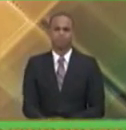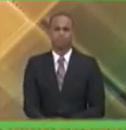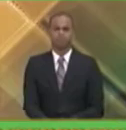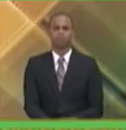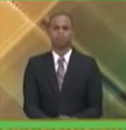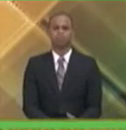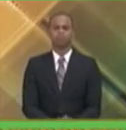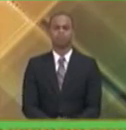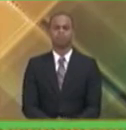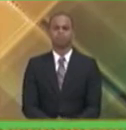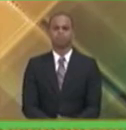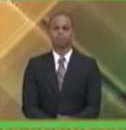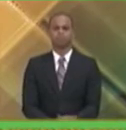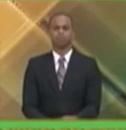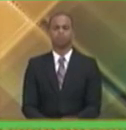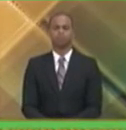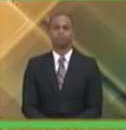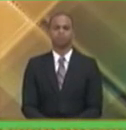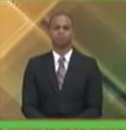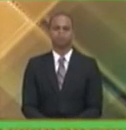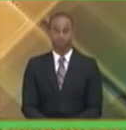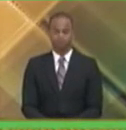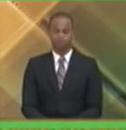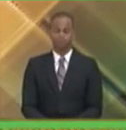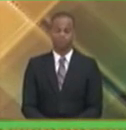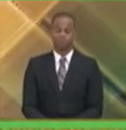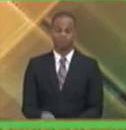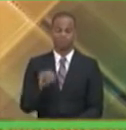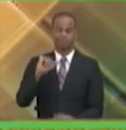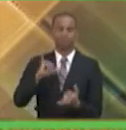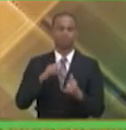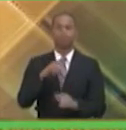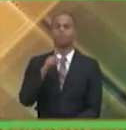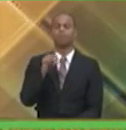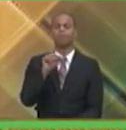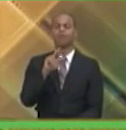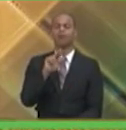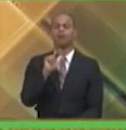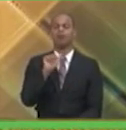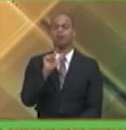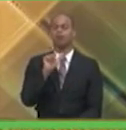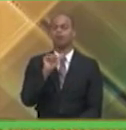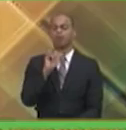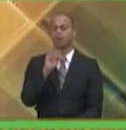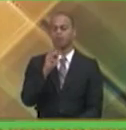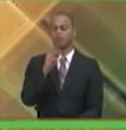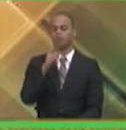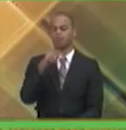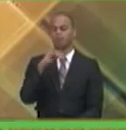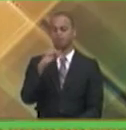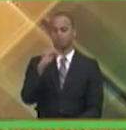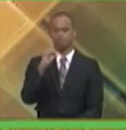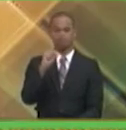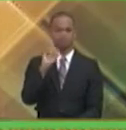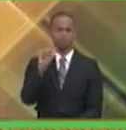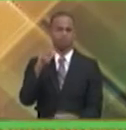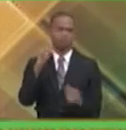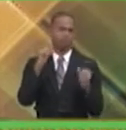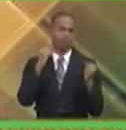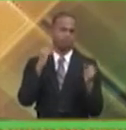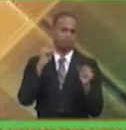de discapacidad. Esos Juegos Paralímpicos, desde luego, no tienen el sonido